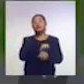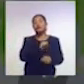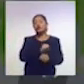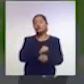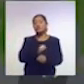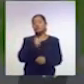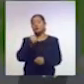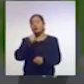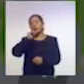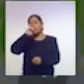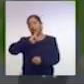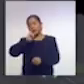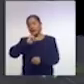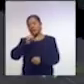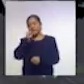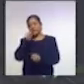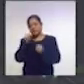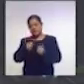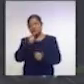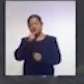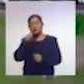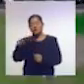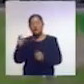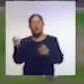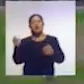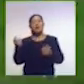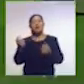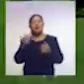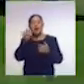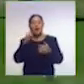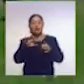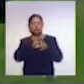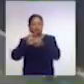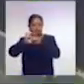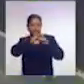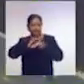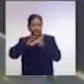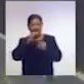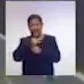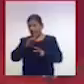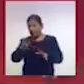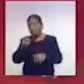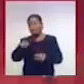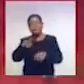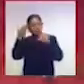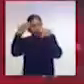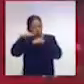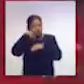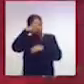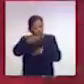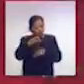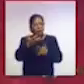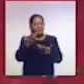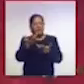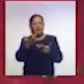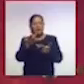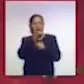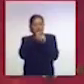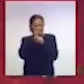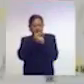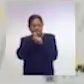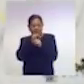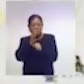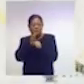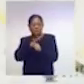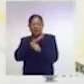Ricardo Mejía, se comprometió a cooperar con la comisión con la entrega de informes con la que cuente sobre el caso y la investigación que tienen por el actuar de